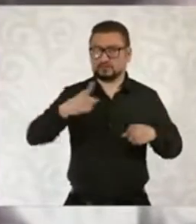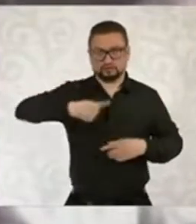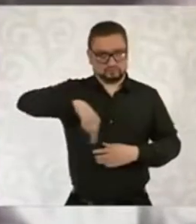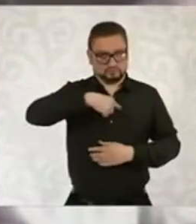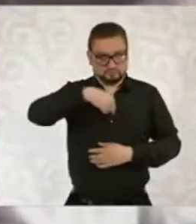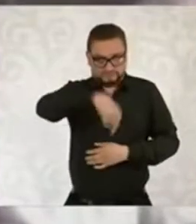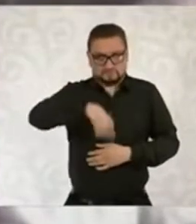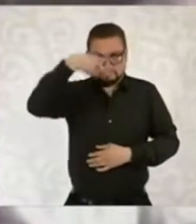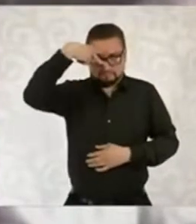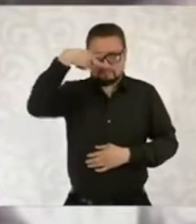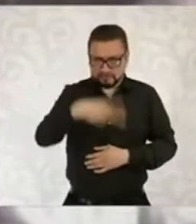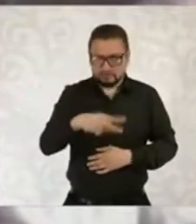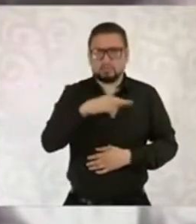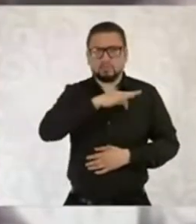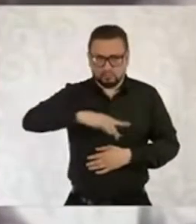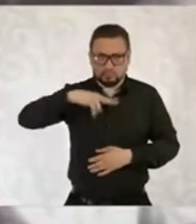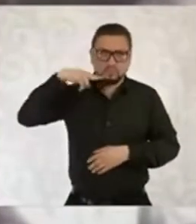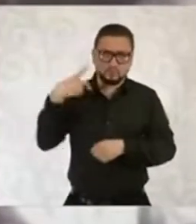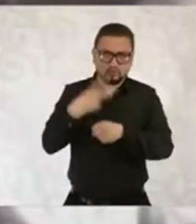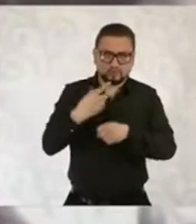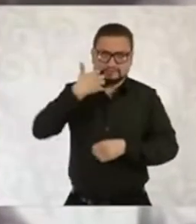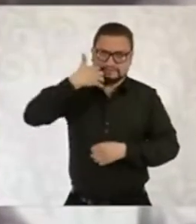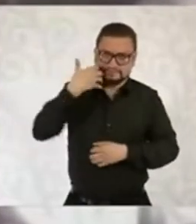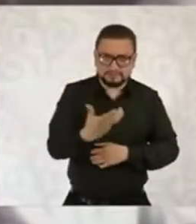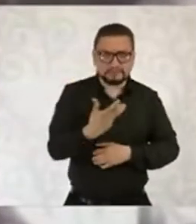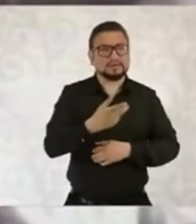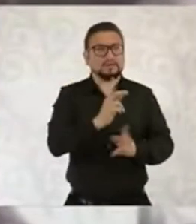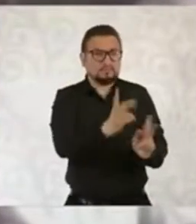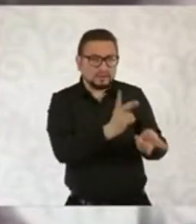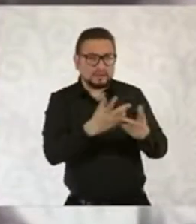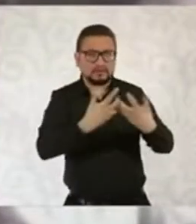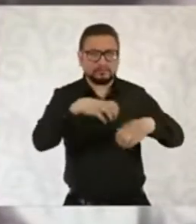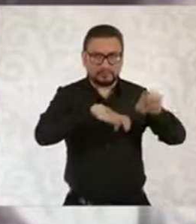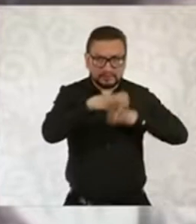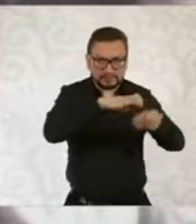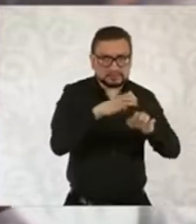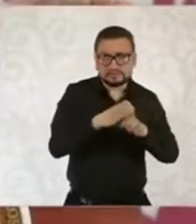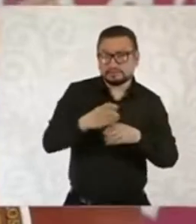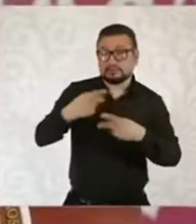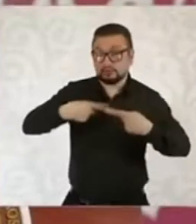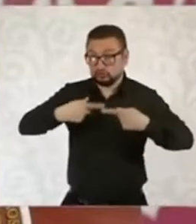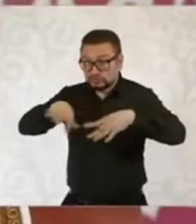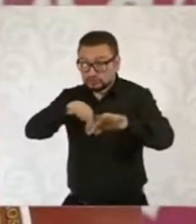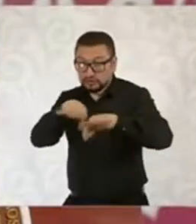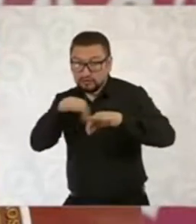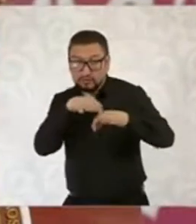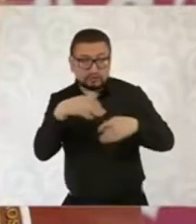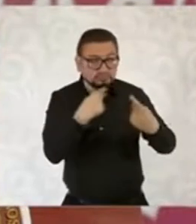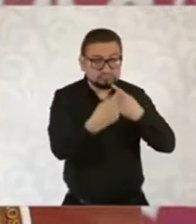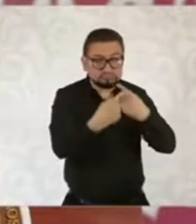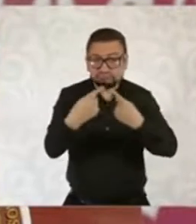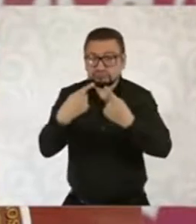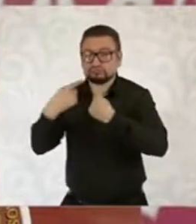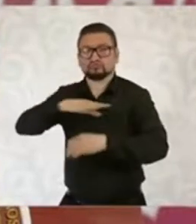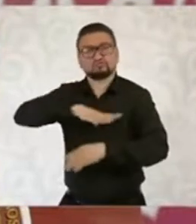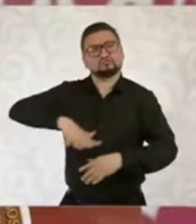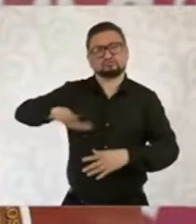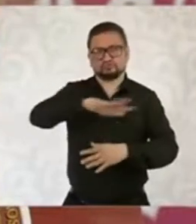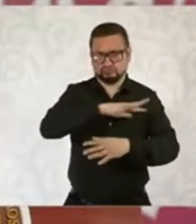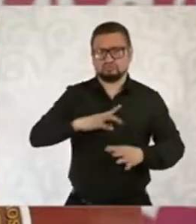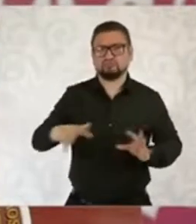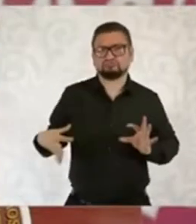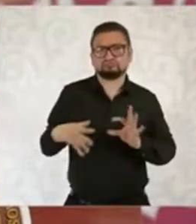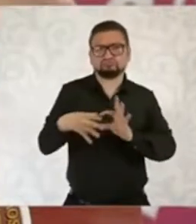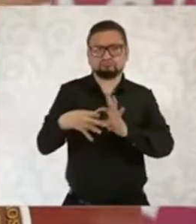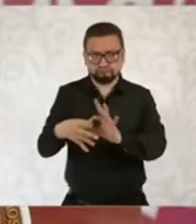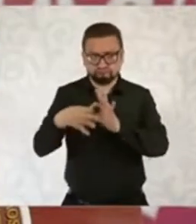con mucho diálogo con las plataformas, con los repartidores, con los trabajadores y entre todas las instituciones logramos tener un piloto